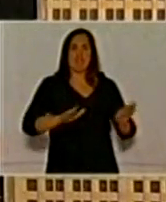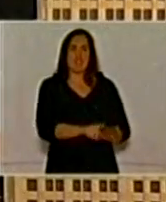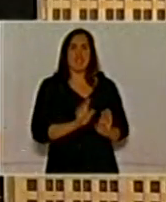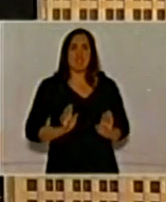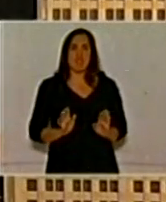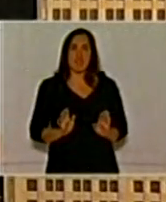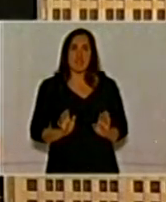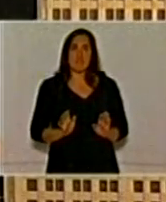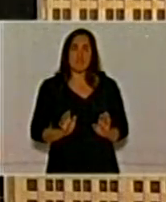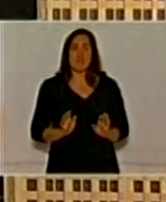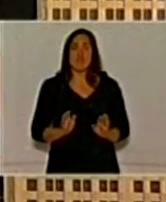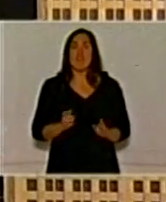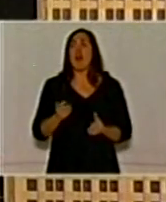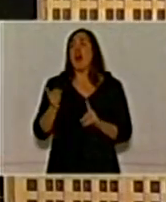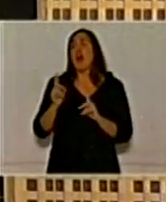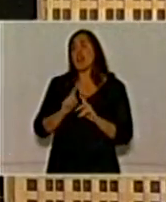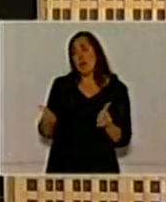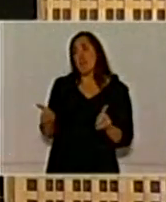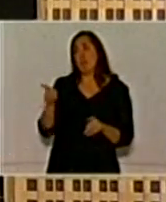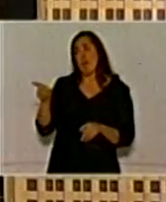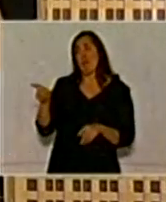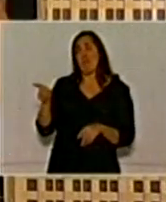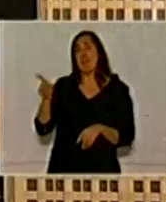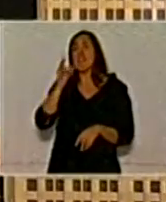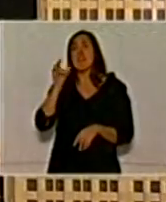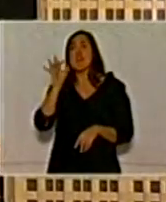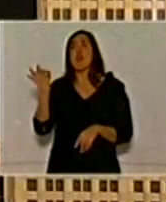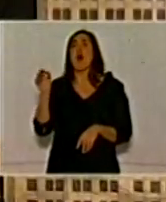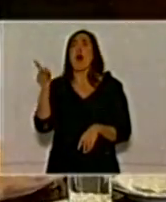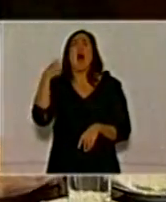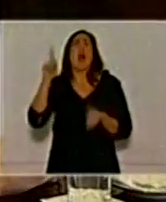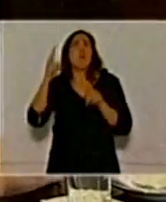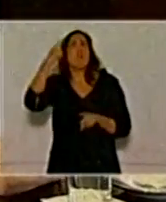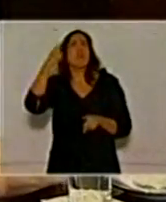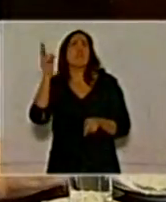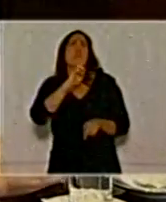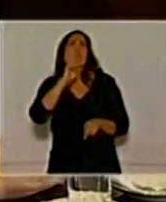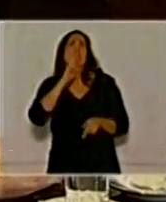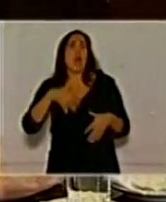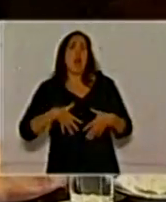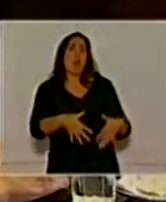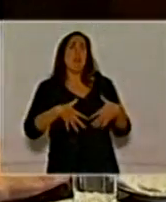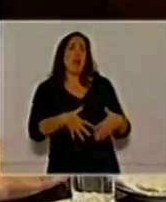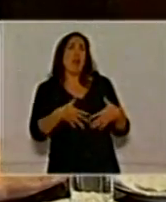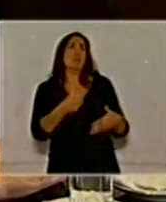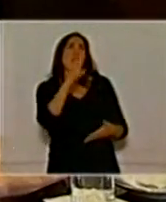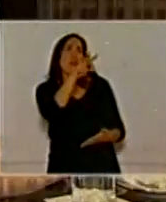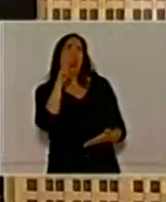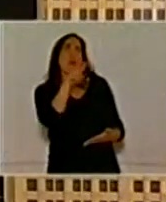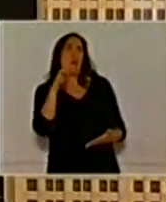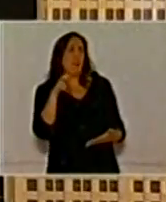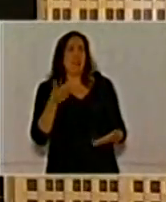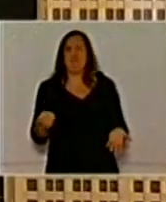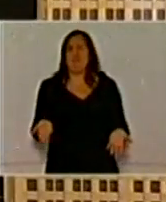Tampoco, Diego, que las mujeres o las chicas se embarazan para cobrar la